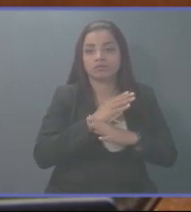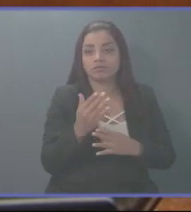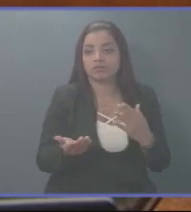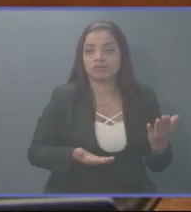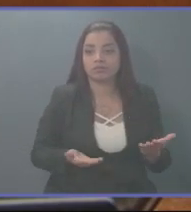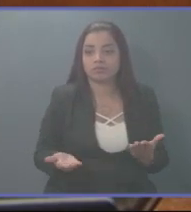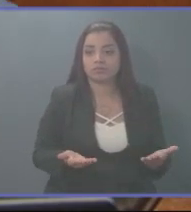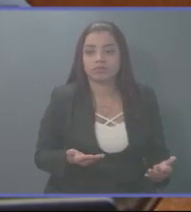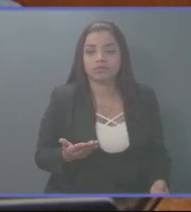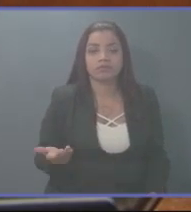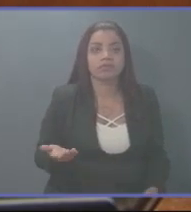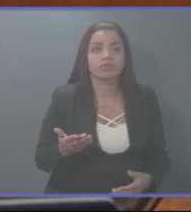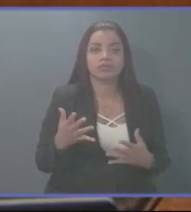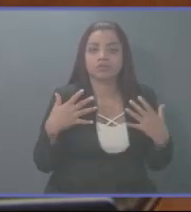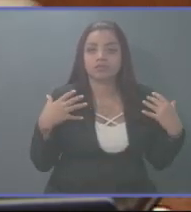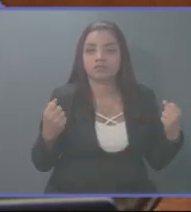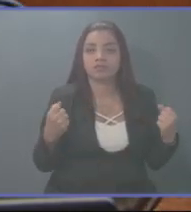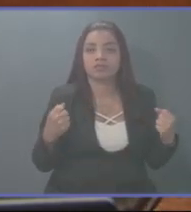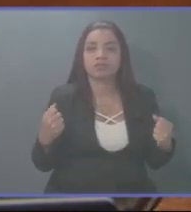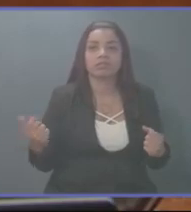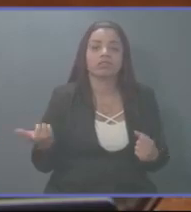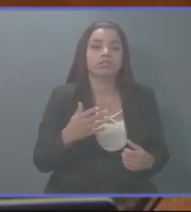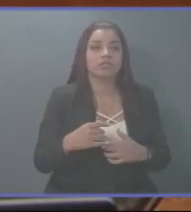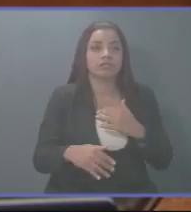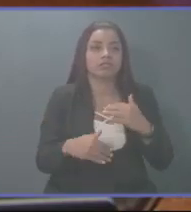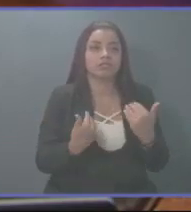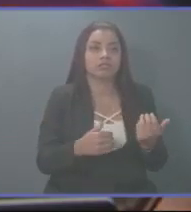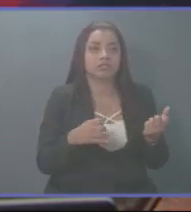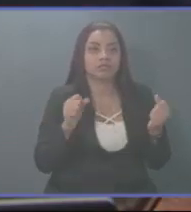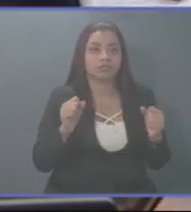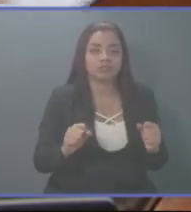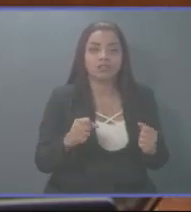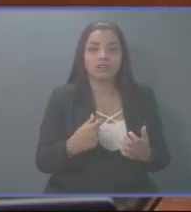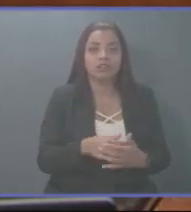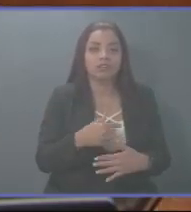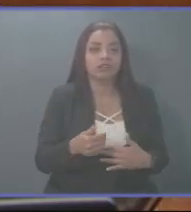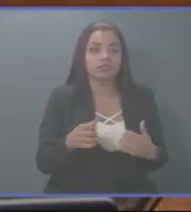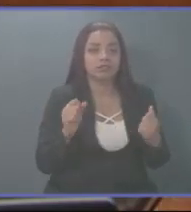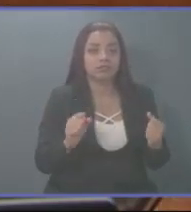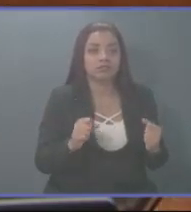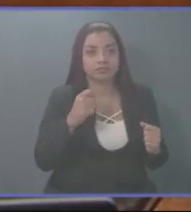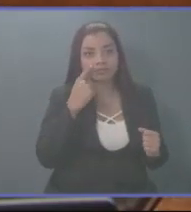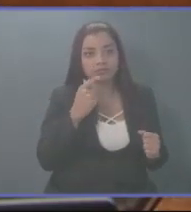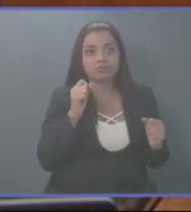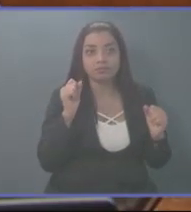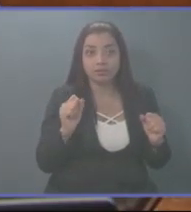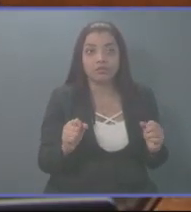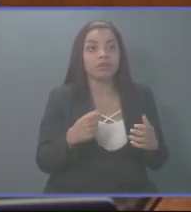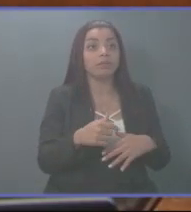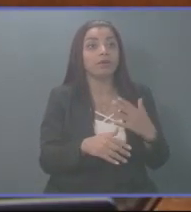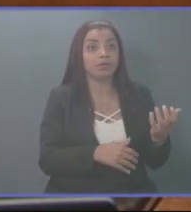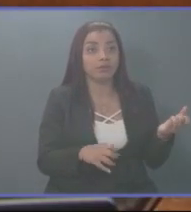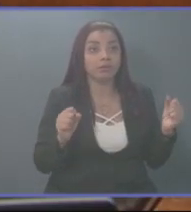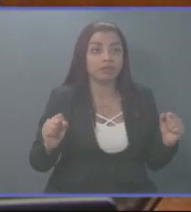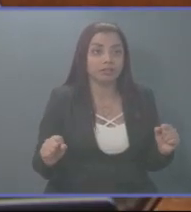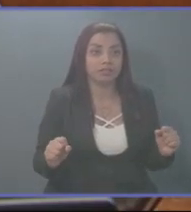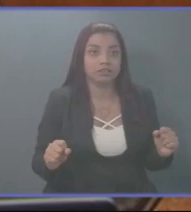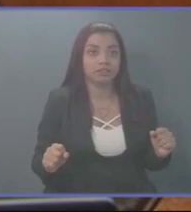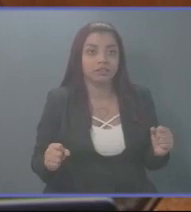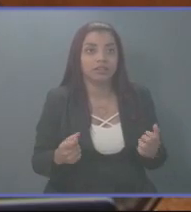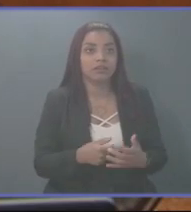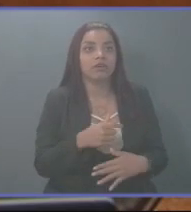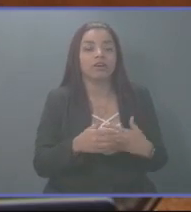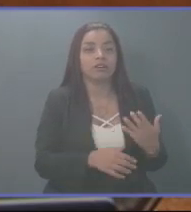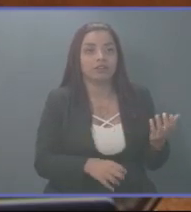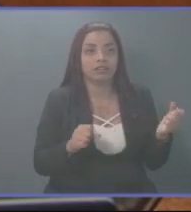en emergencia de manera inmediata, oportuna, gratuita, de